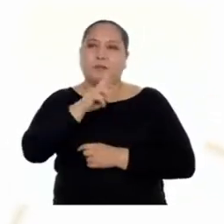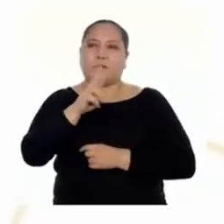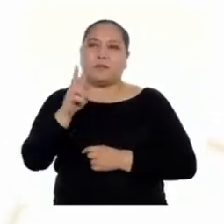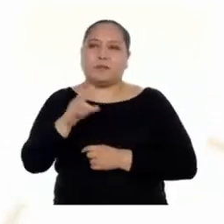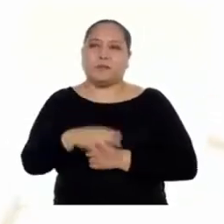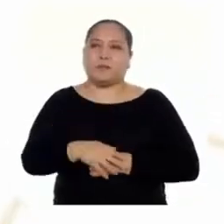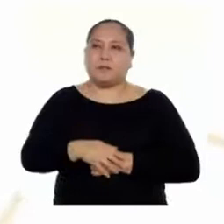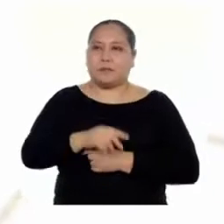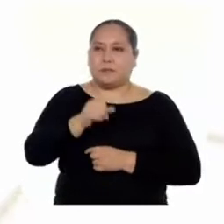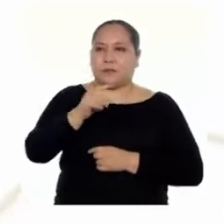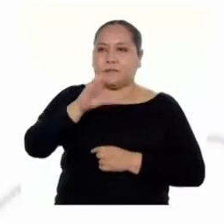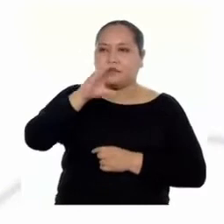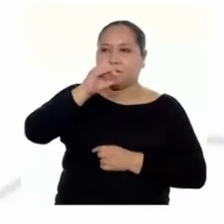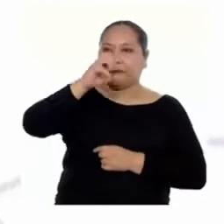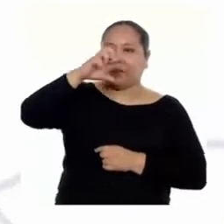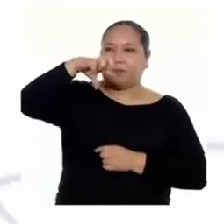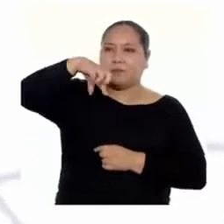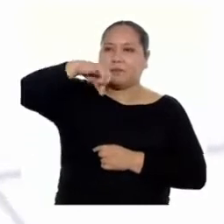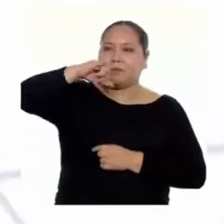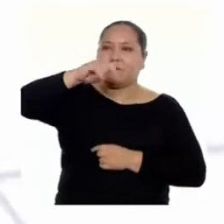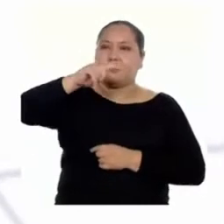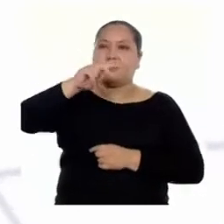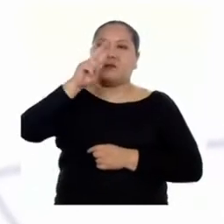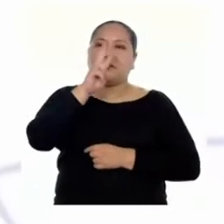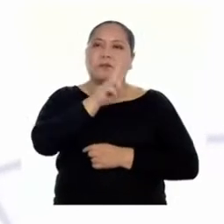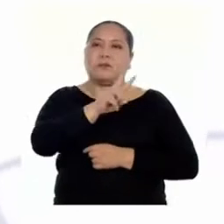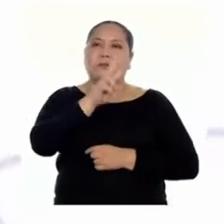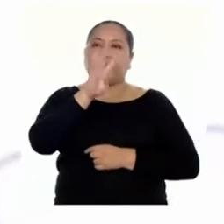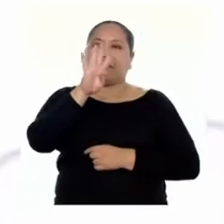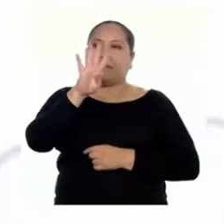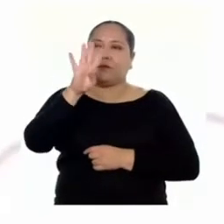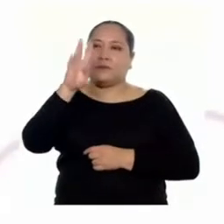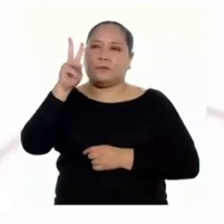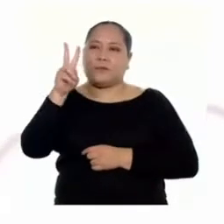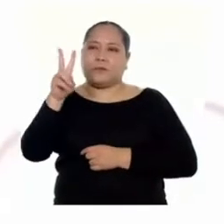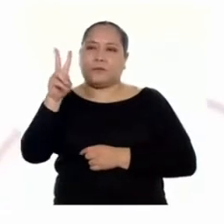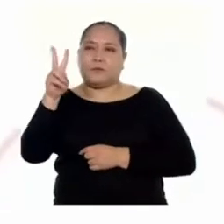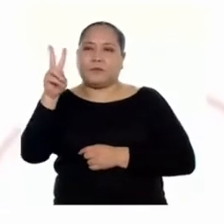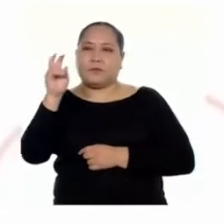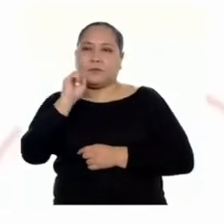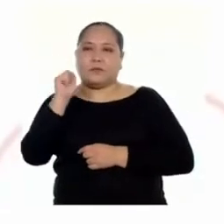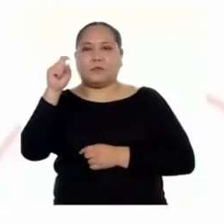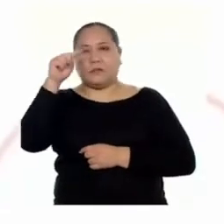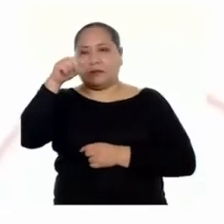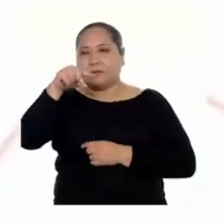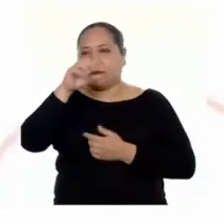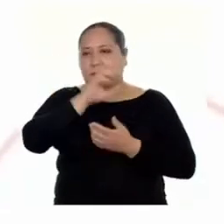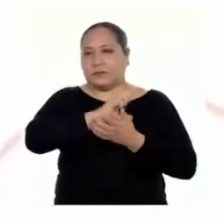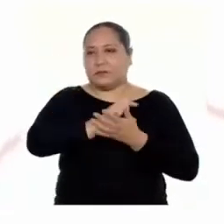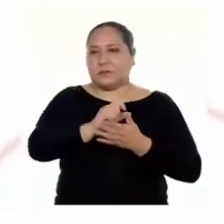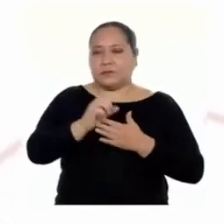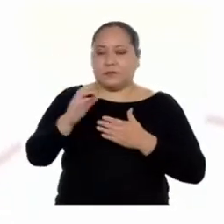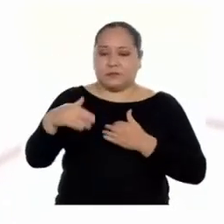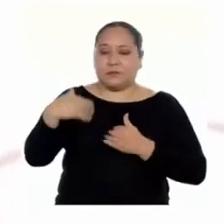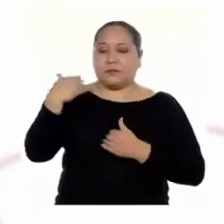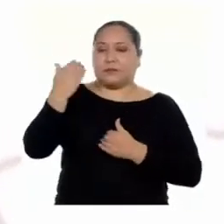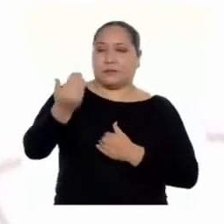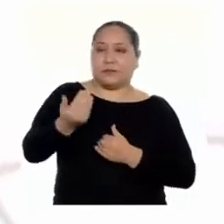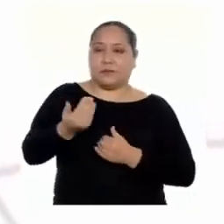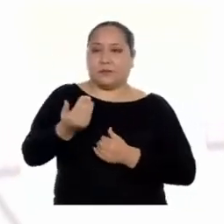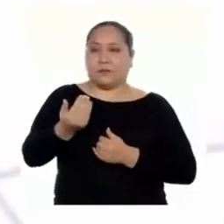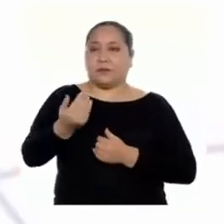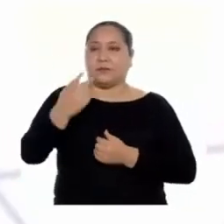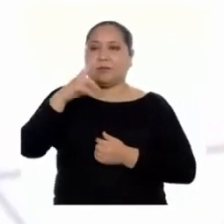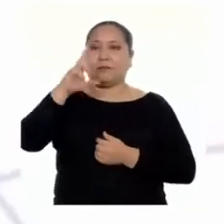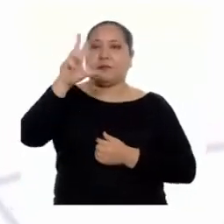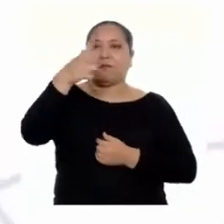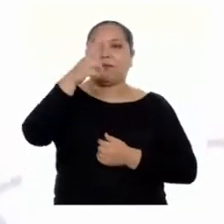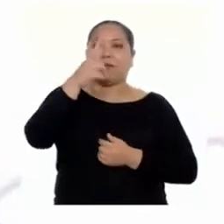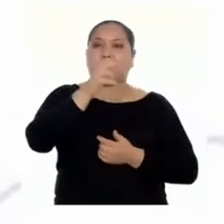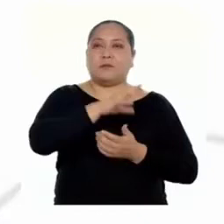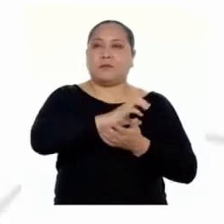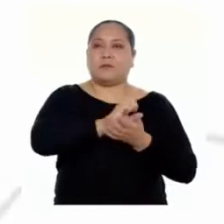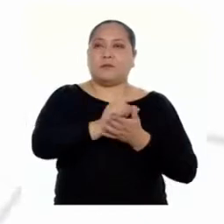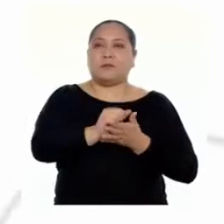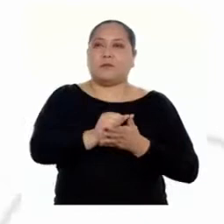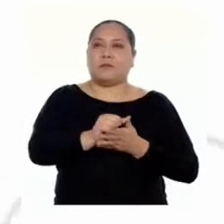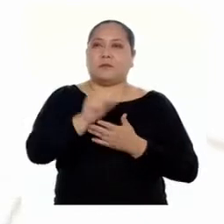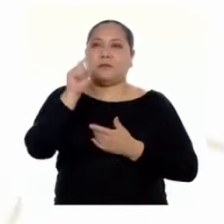y obtengo un capital para este mes de 242 soles. Si seguimos con esta operación para el tercer